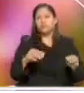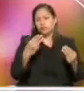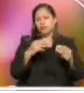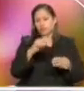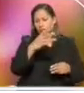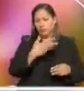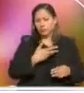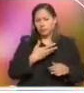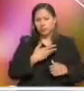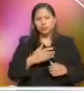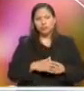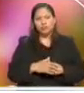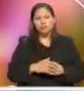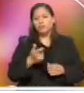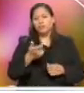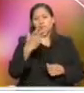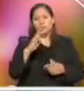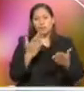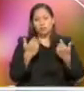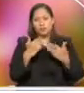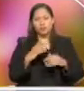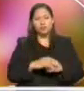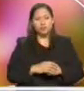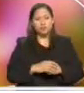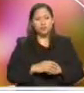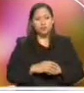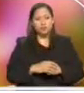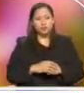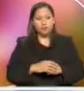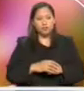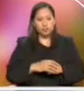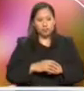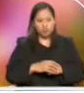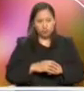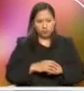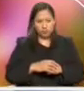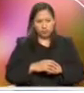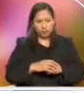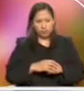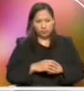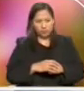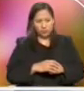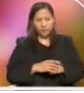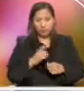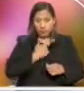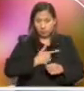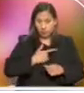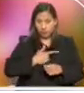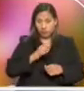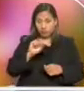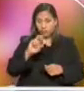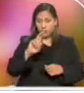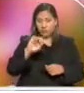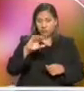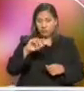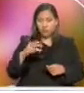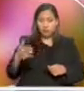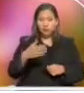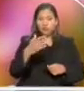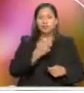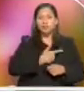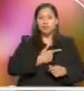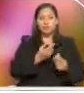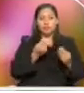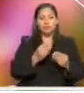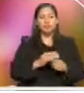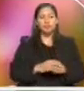seguro las Sí. encuentran. Y no son caras. Sin problema y no son caras, ¿no? ¿Cómo Qué lo ves? rico. ¿Sí te gusta el surimi? Me gusta muchísimo. Sí, sí es Me